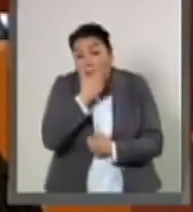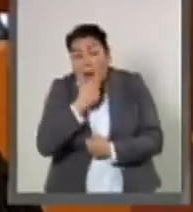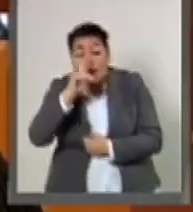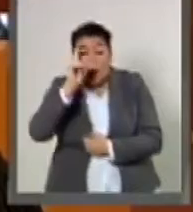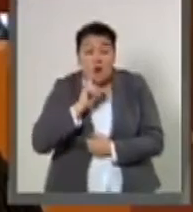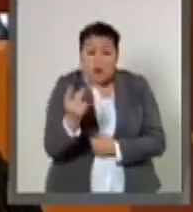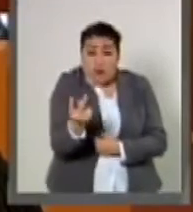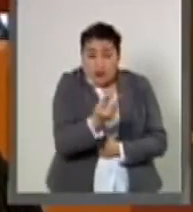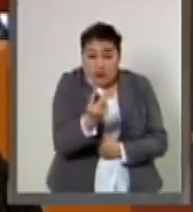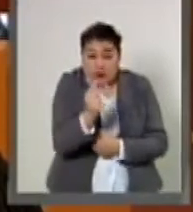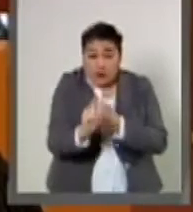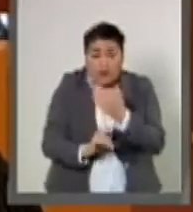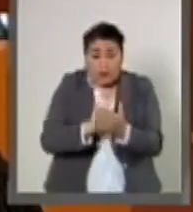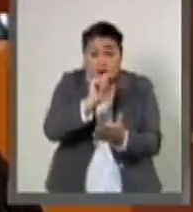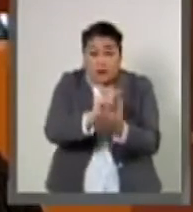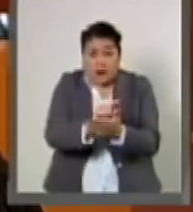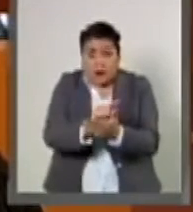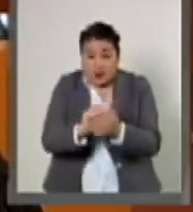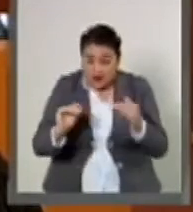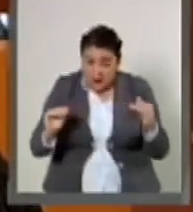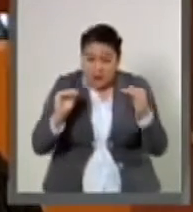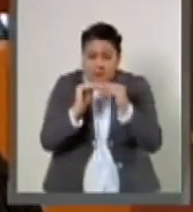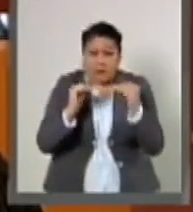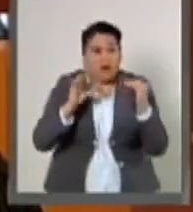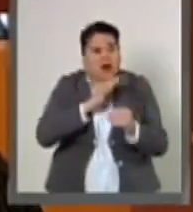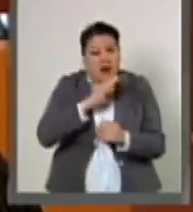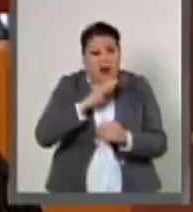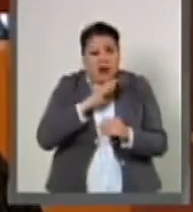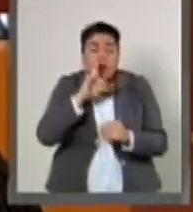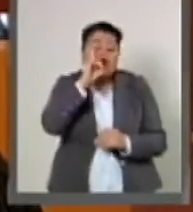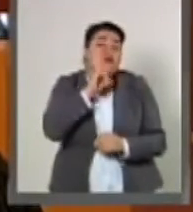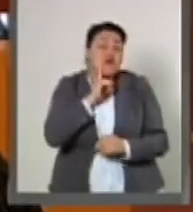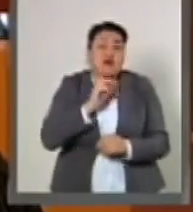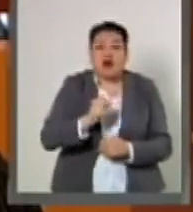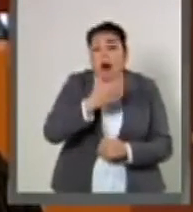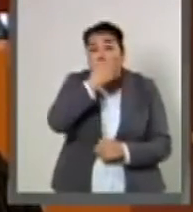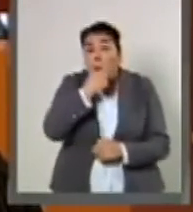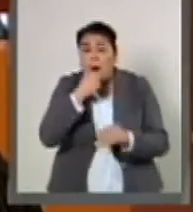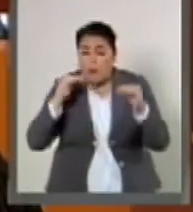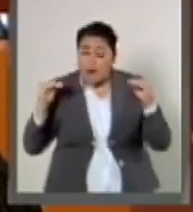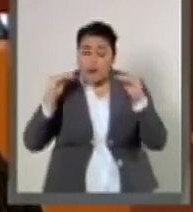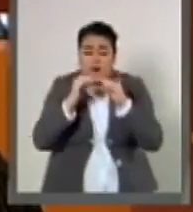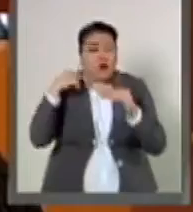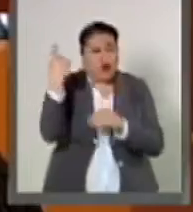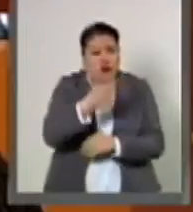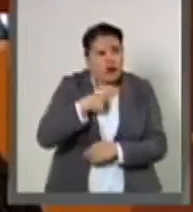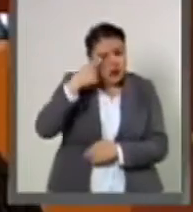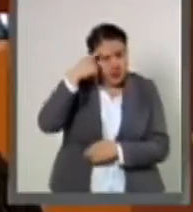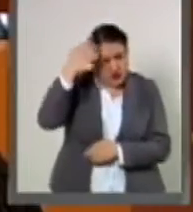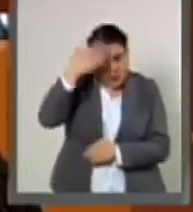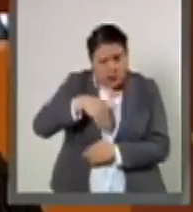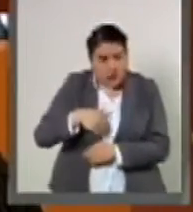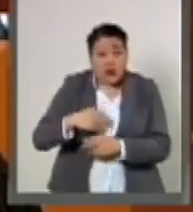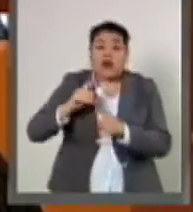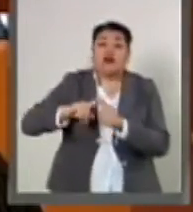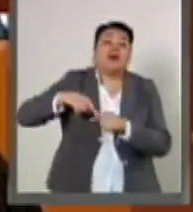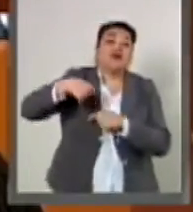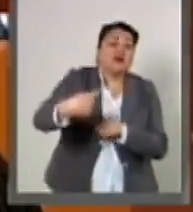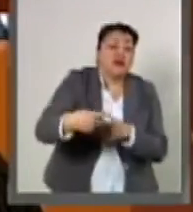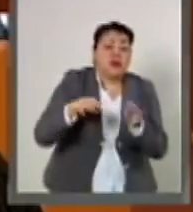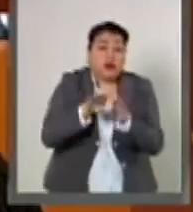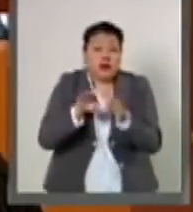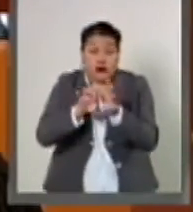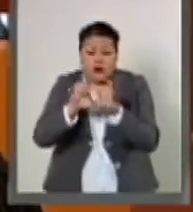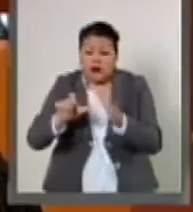por la legislación civil son iguales para las mujeres y los hombres. Luego, entonces, no